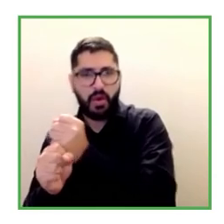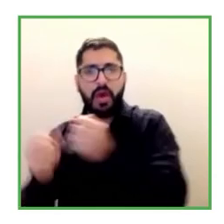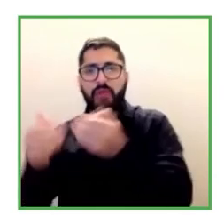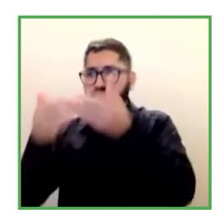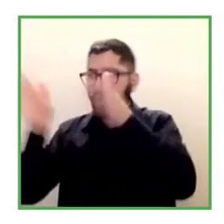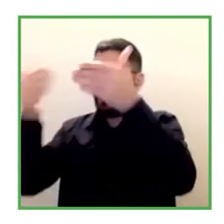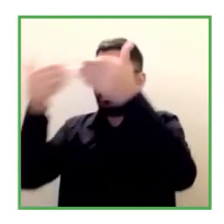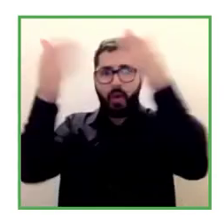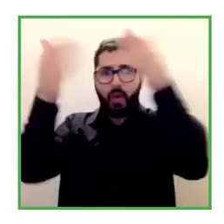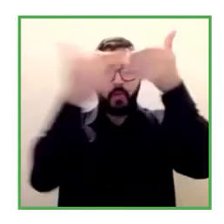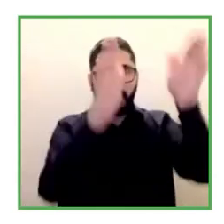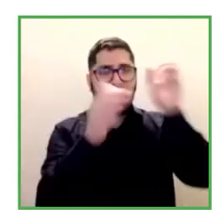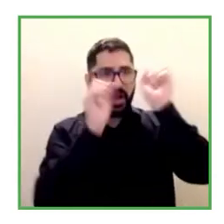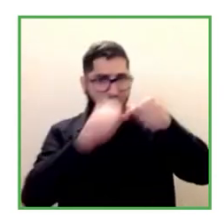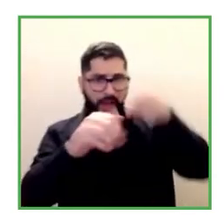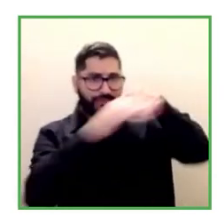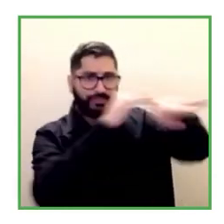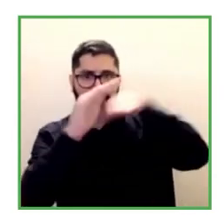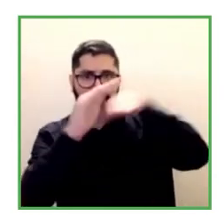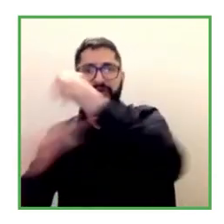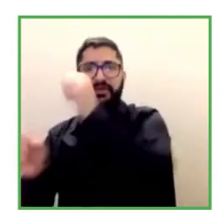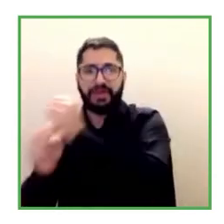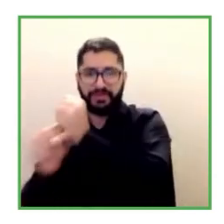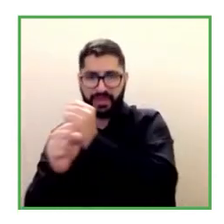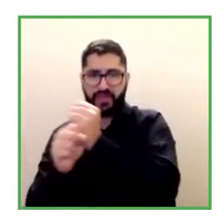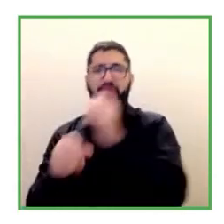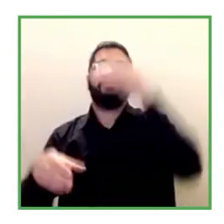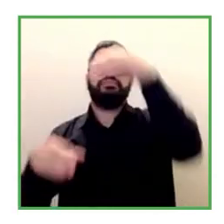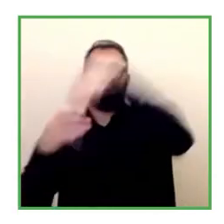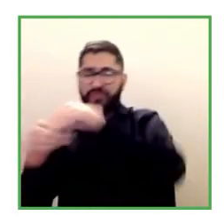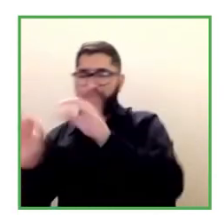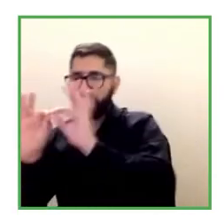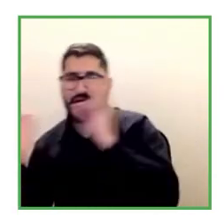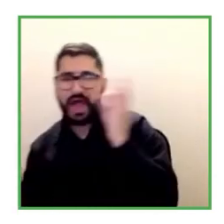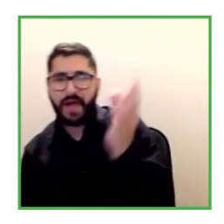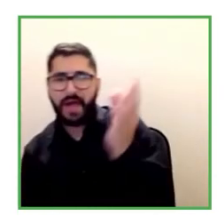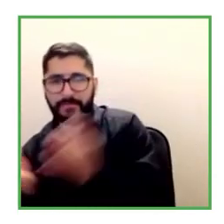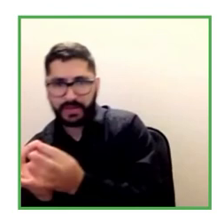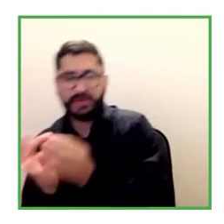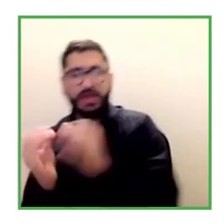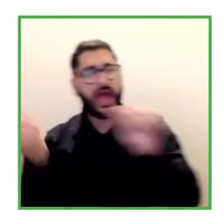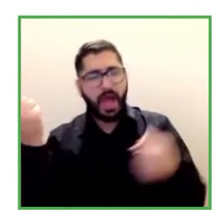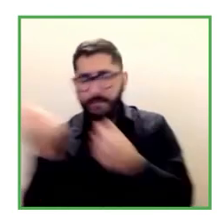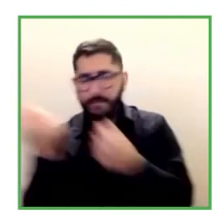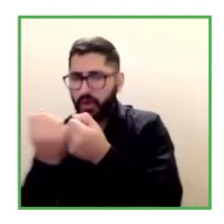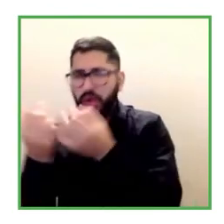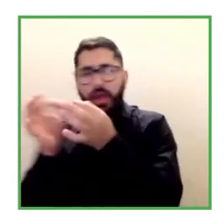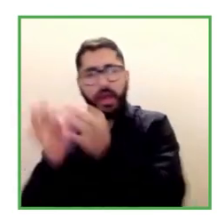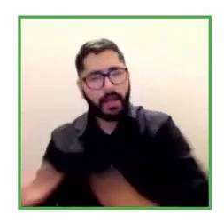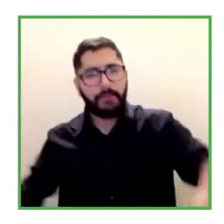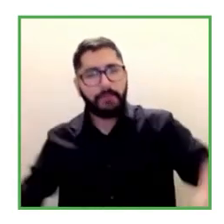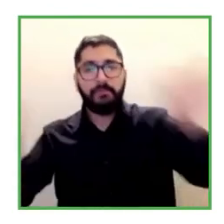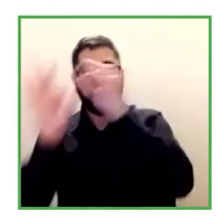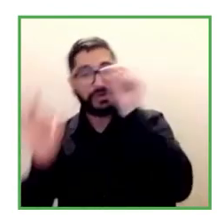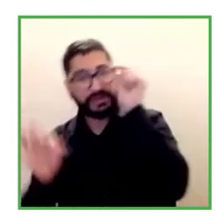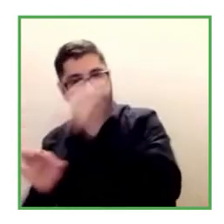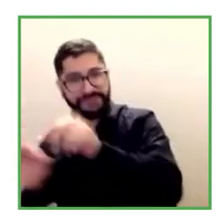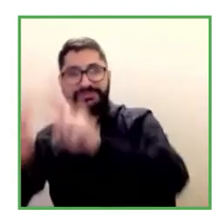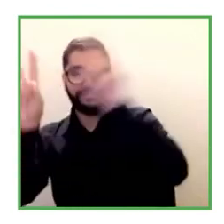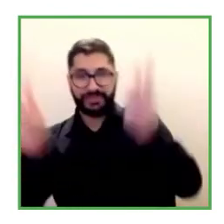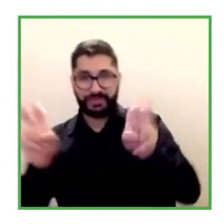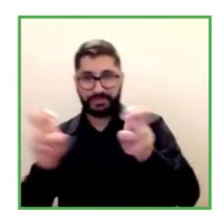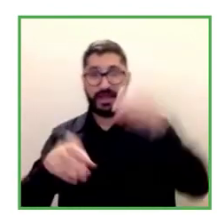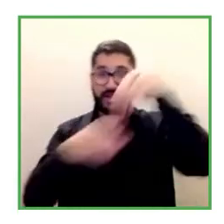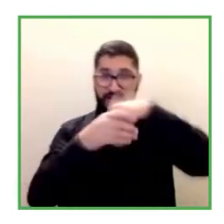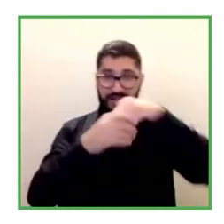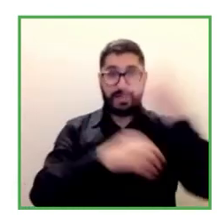con las familias de las personas con discapacidad es muy importante y desde ahí las empresas se tienen que acompañar con